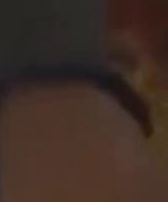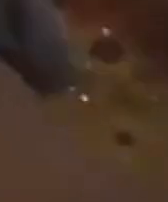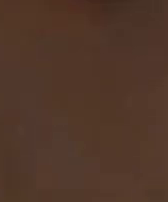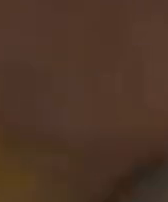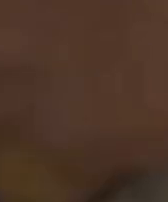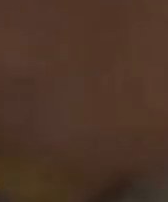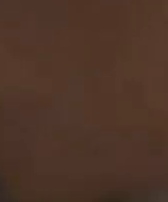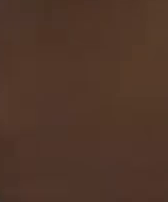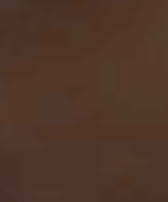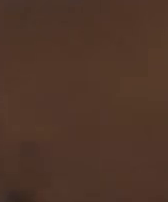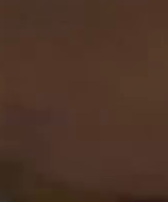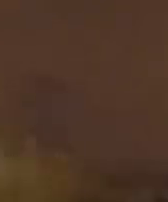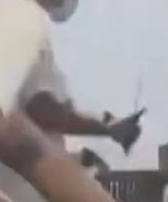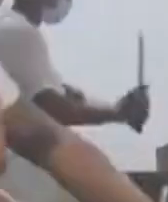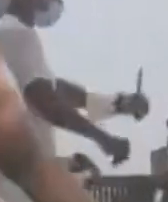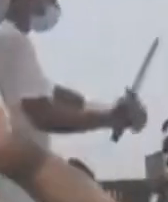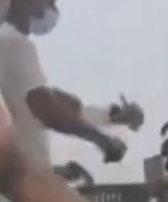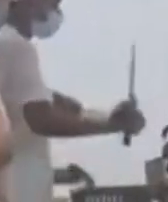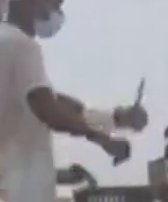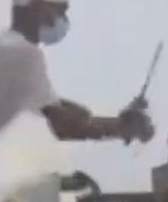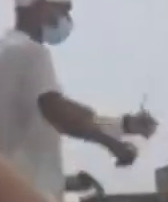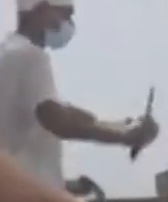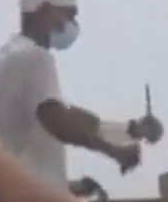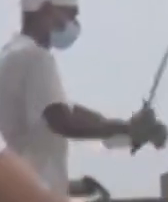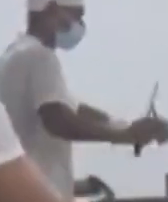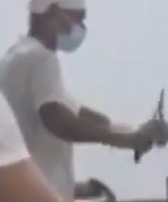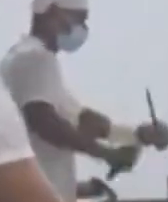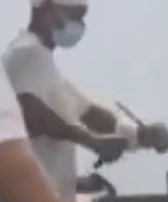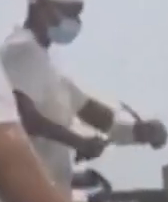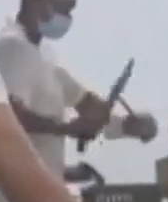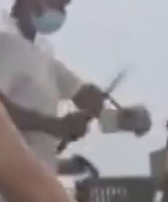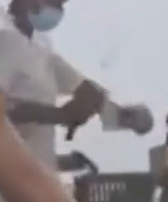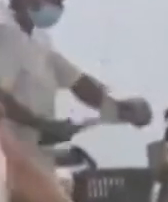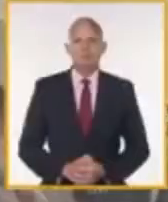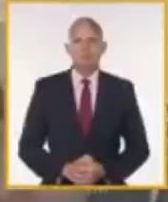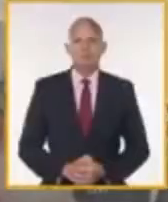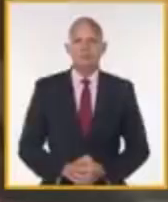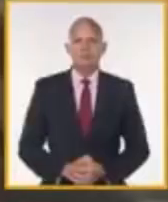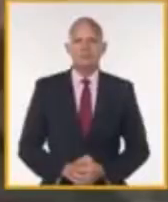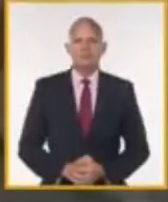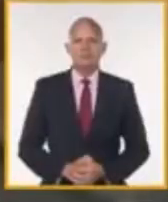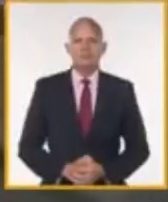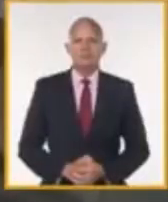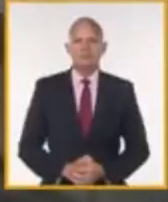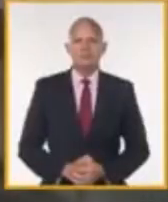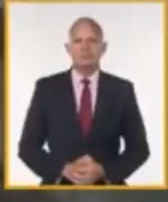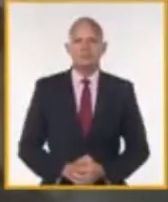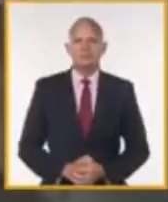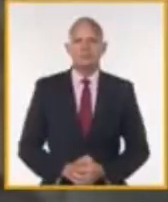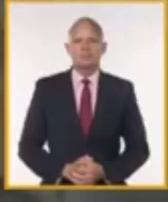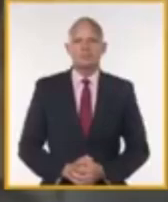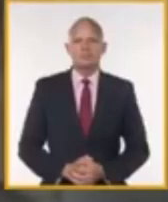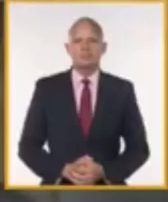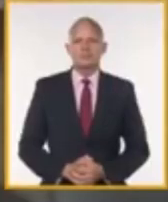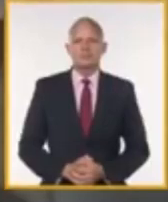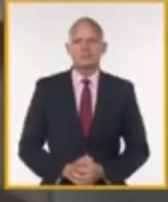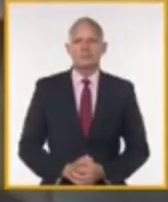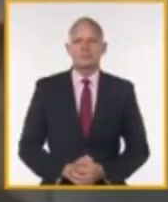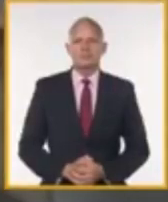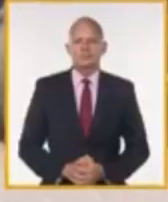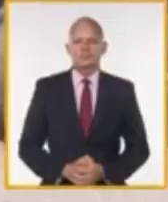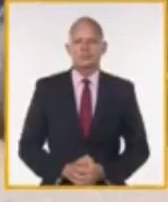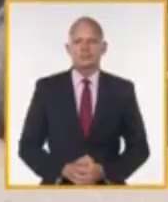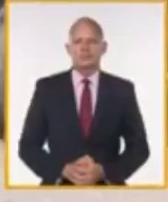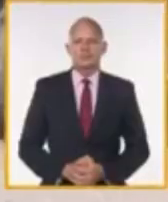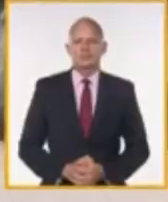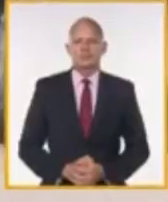las dificultades que enfrenta el país. Sus cerca de 600 trabajadores distribuidos en 5 unidades empresariales de base la